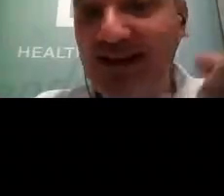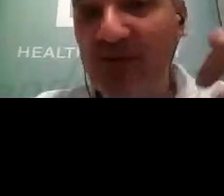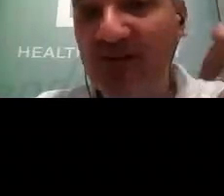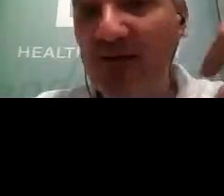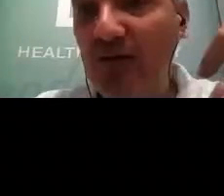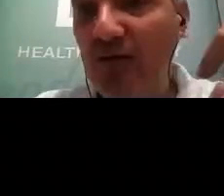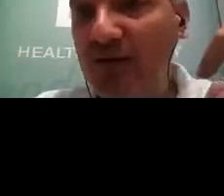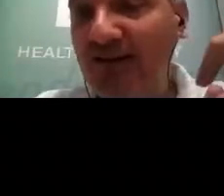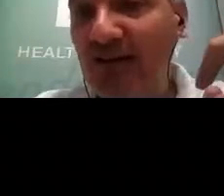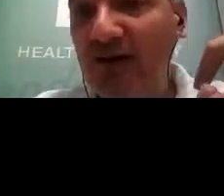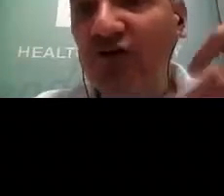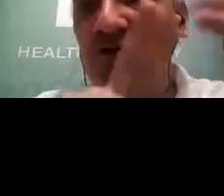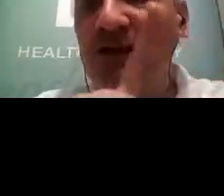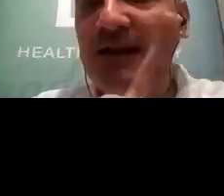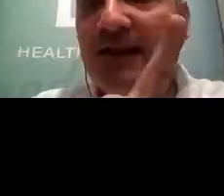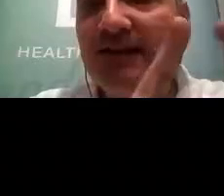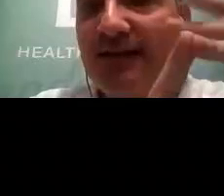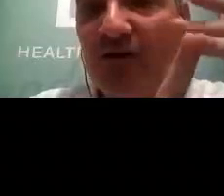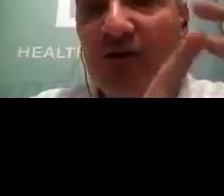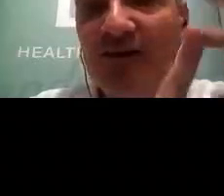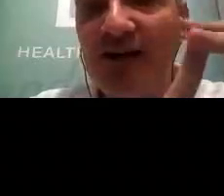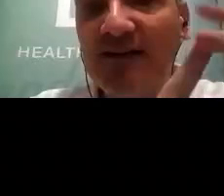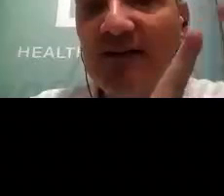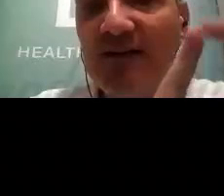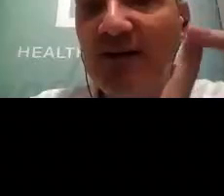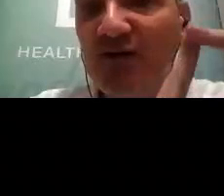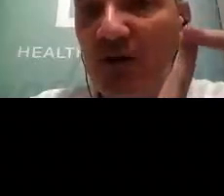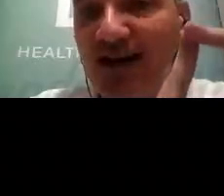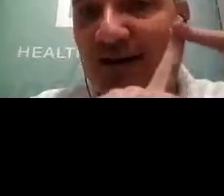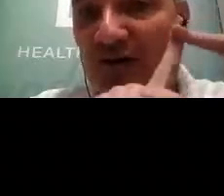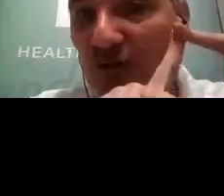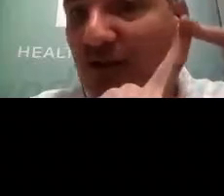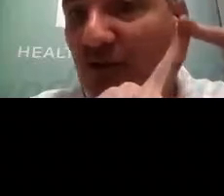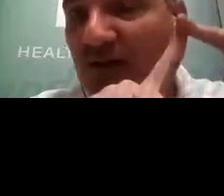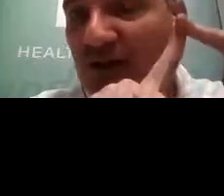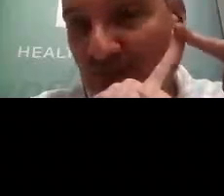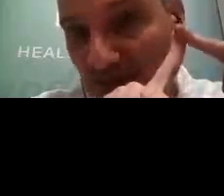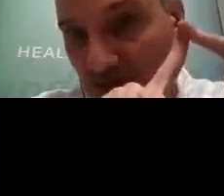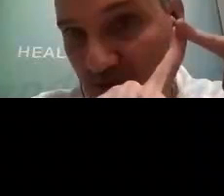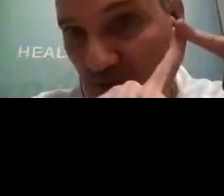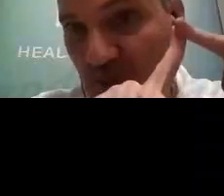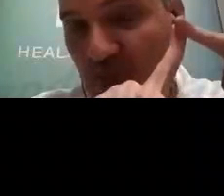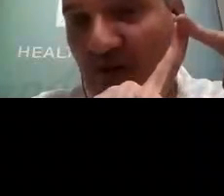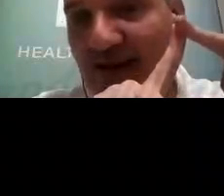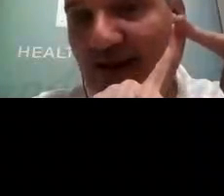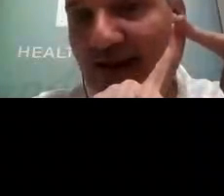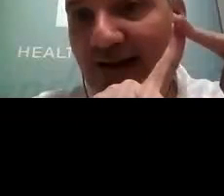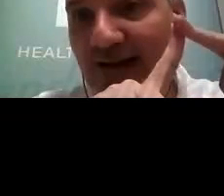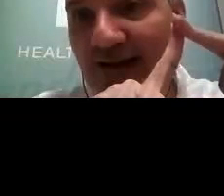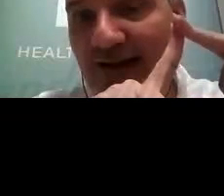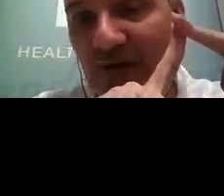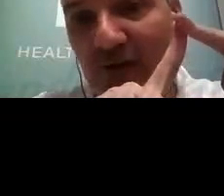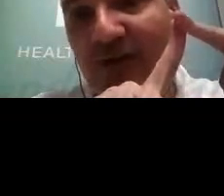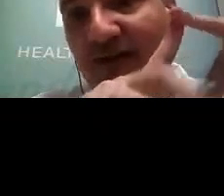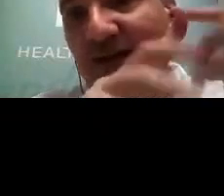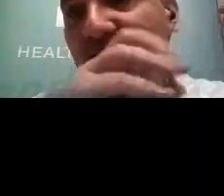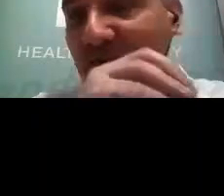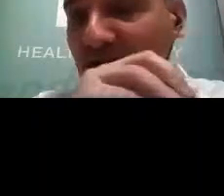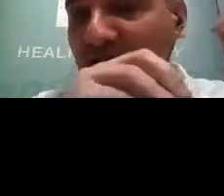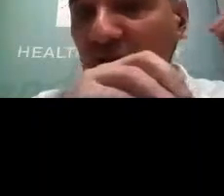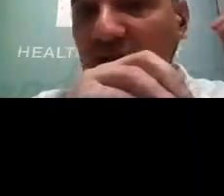aquí, de pescado azul, pescado graso, de las nueces, el aceite de oliva y los aguacates. Sobre todo del pescado azul, porque las